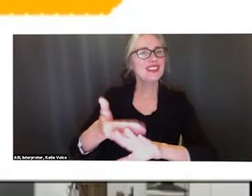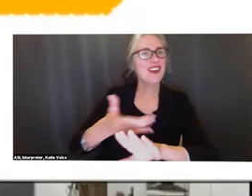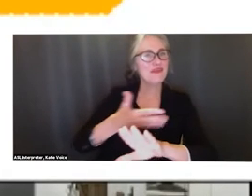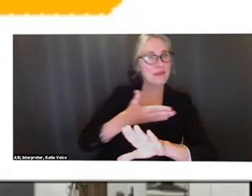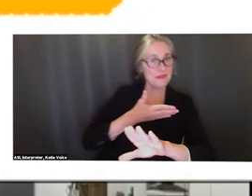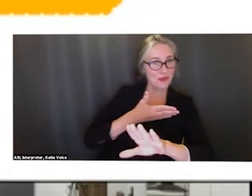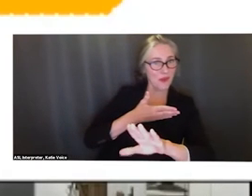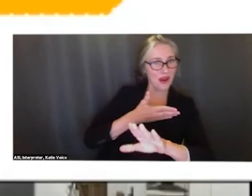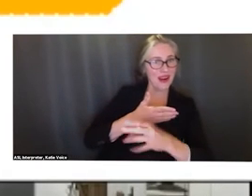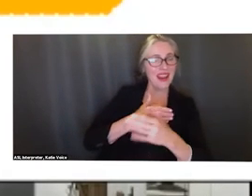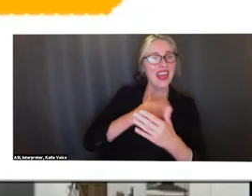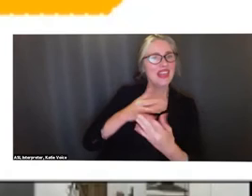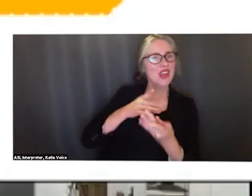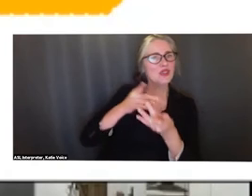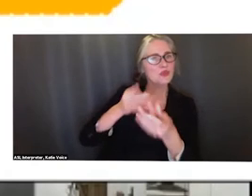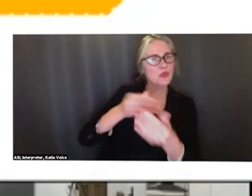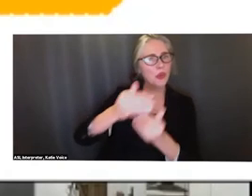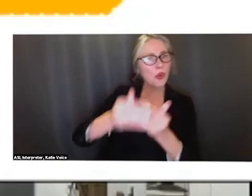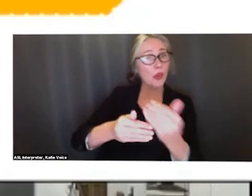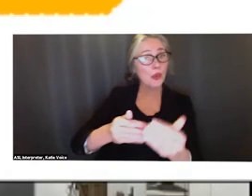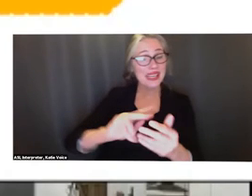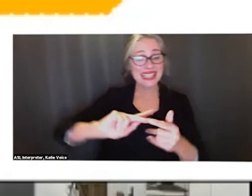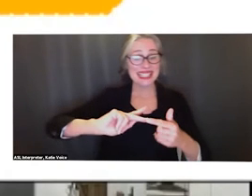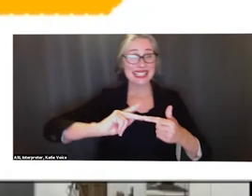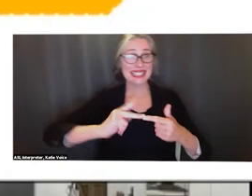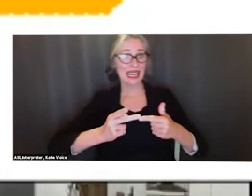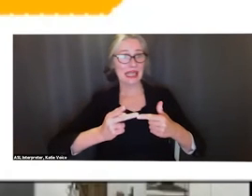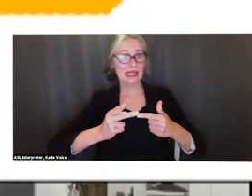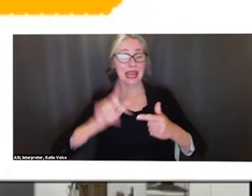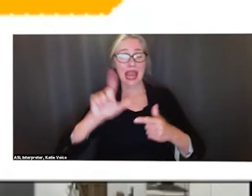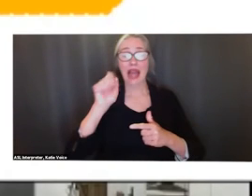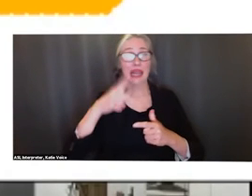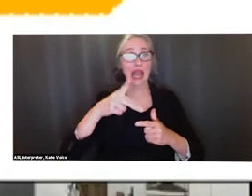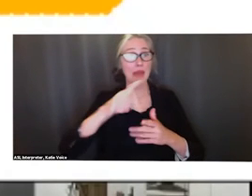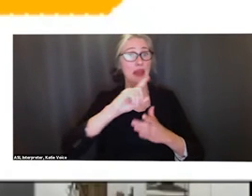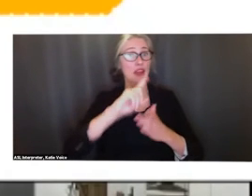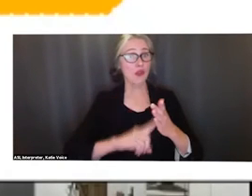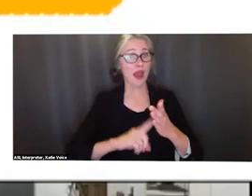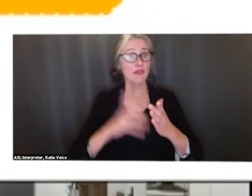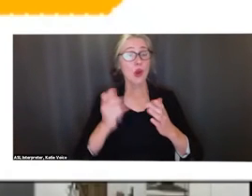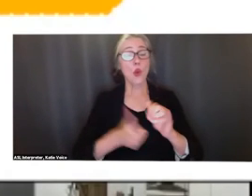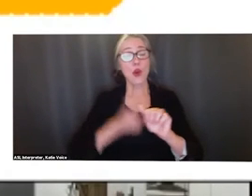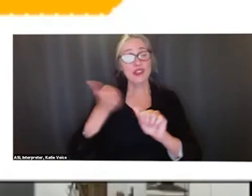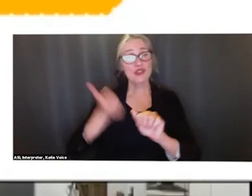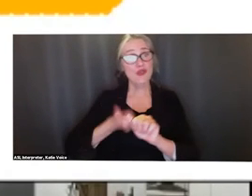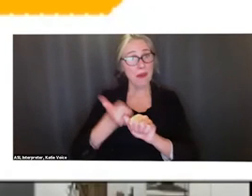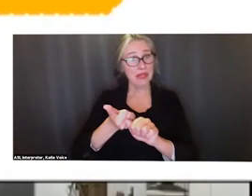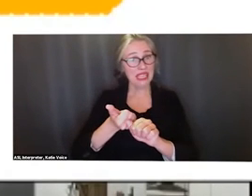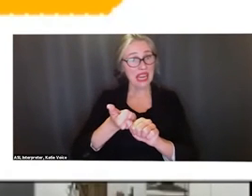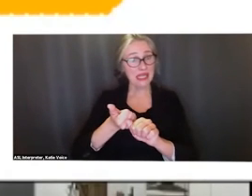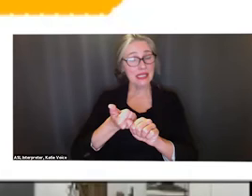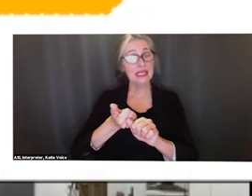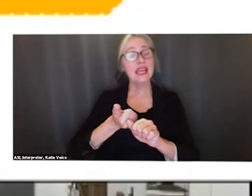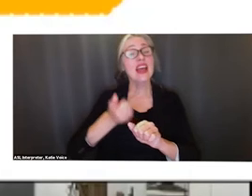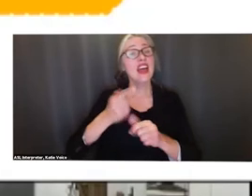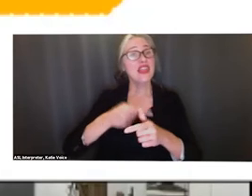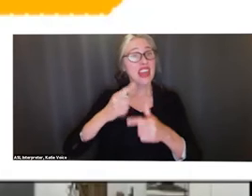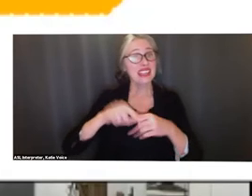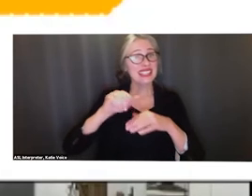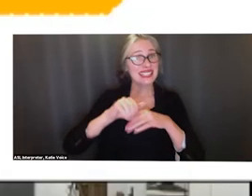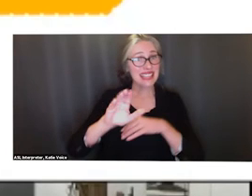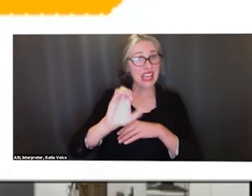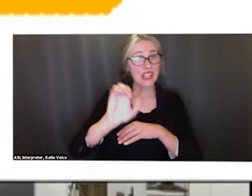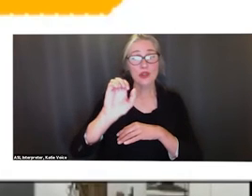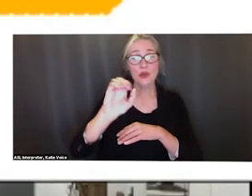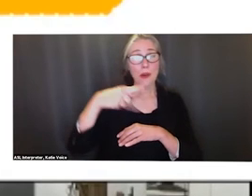paso es actualizar el borrador del LCAP y luego enviárselo a los miembros del PAC y a ustedes también para